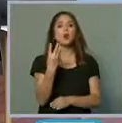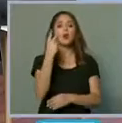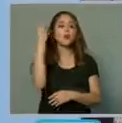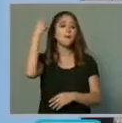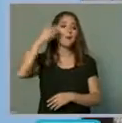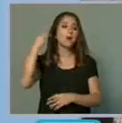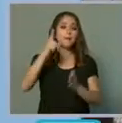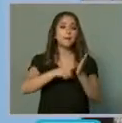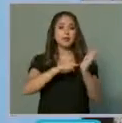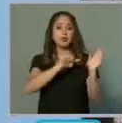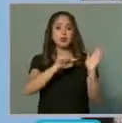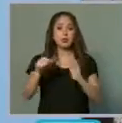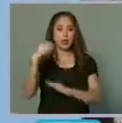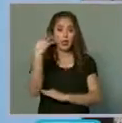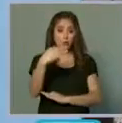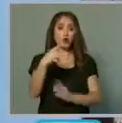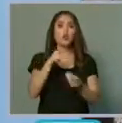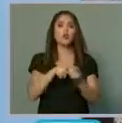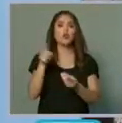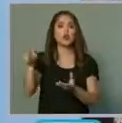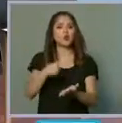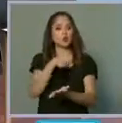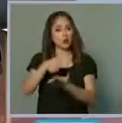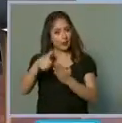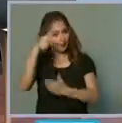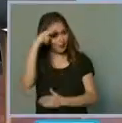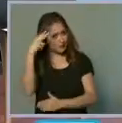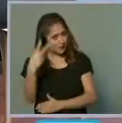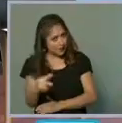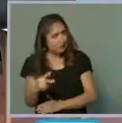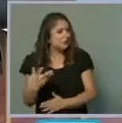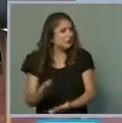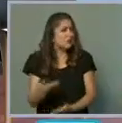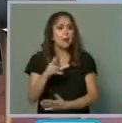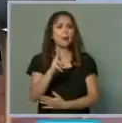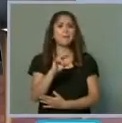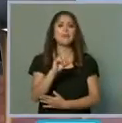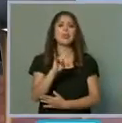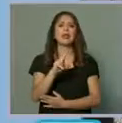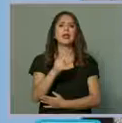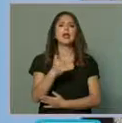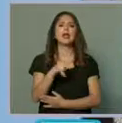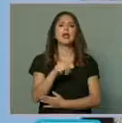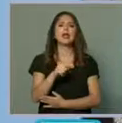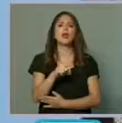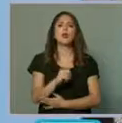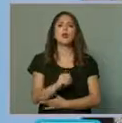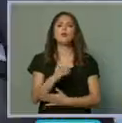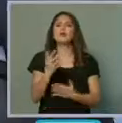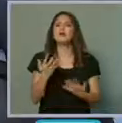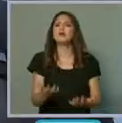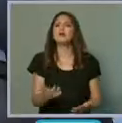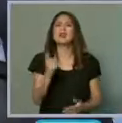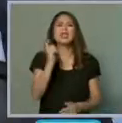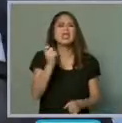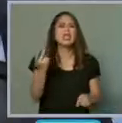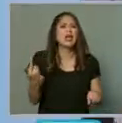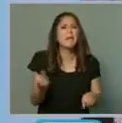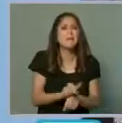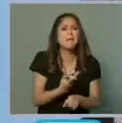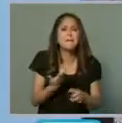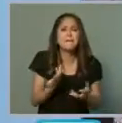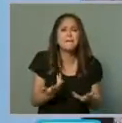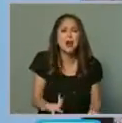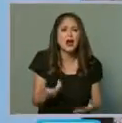1614 Ok. en la Ciudad de México. De repente la gente del virreinato pues se despierta y dice, ¿qué está pasando? ¿Por